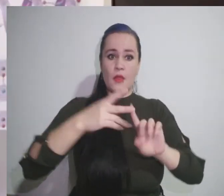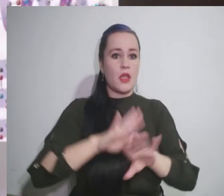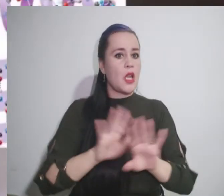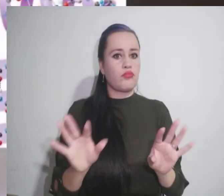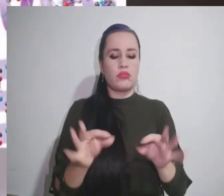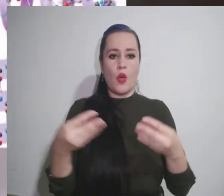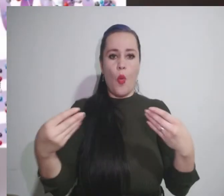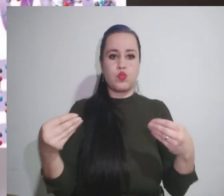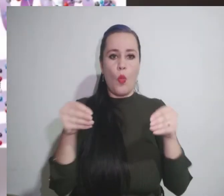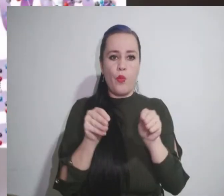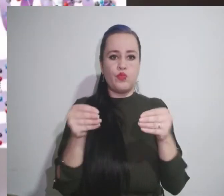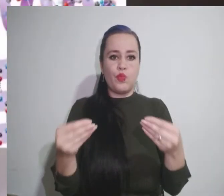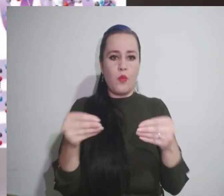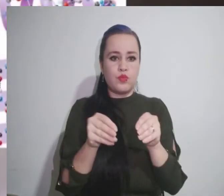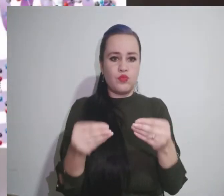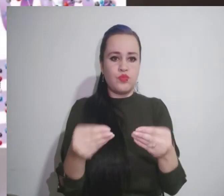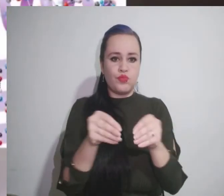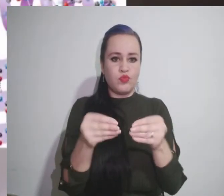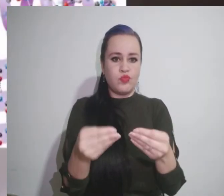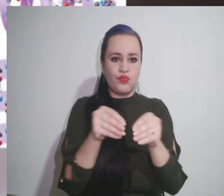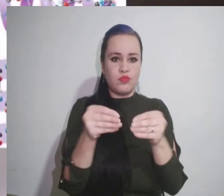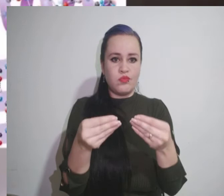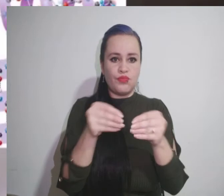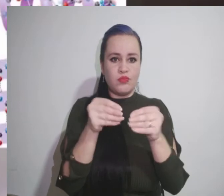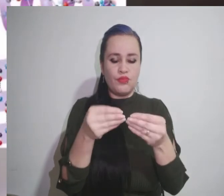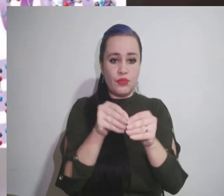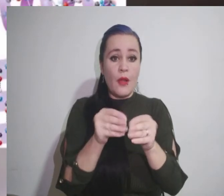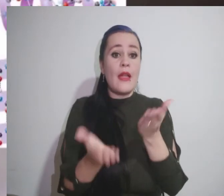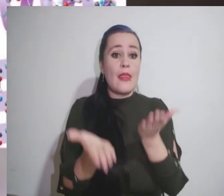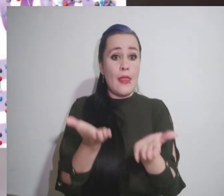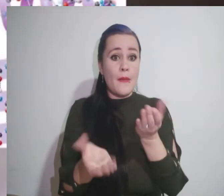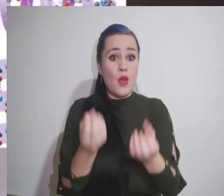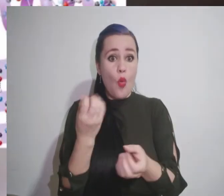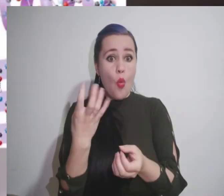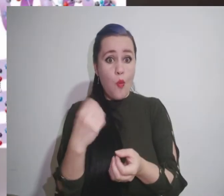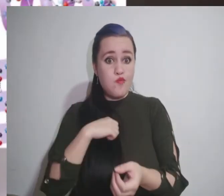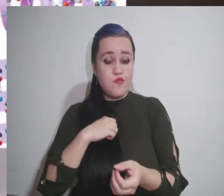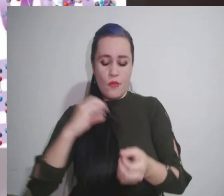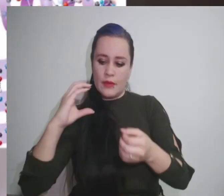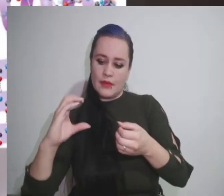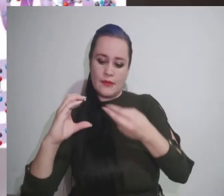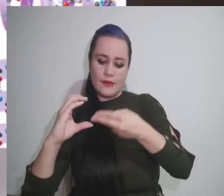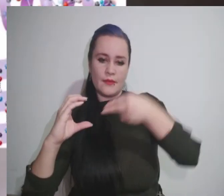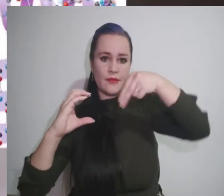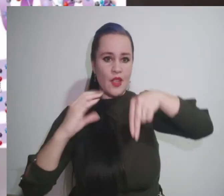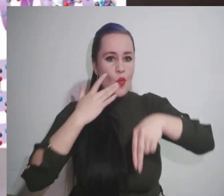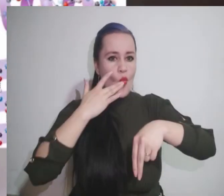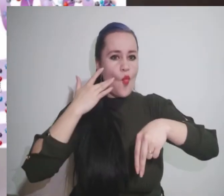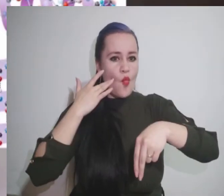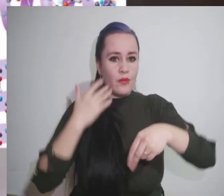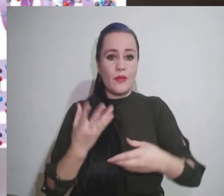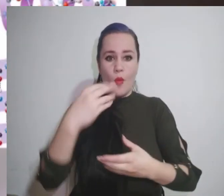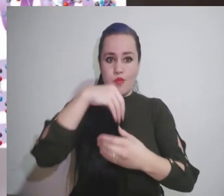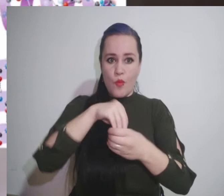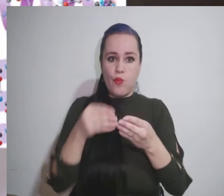la otra es como una lámina que tiene dobleces, se va plegando, se llama lámina plegada. Dependerá la cantidad de aminoácidos que